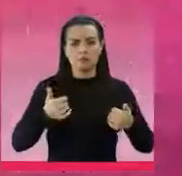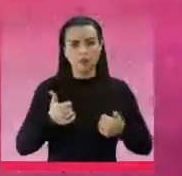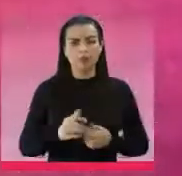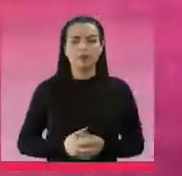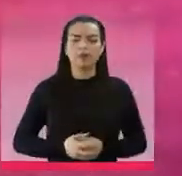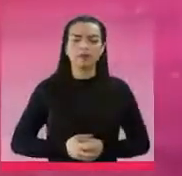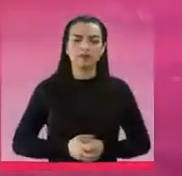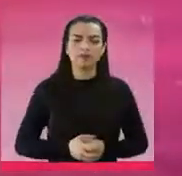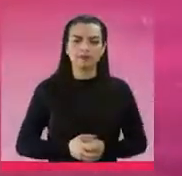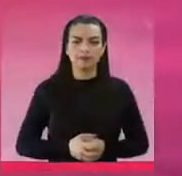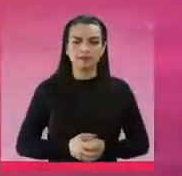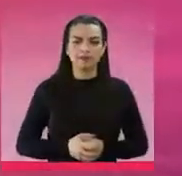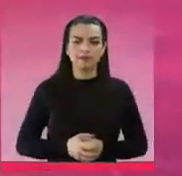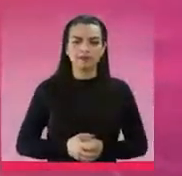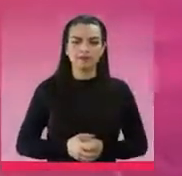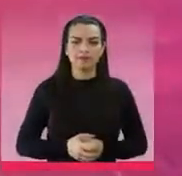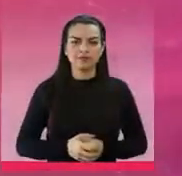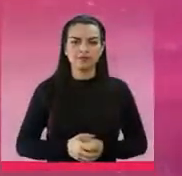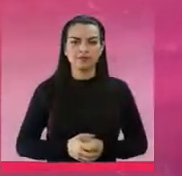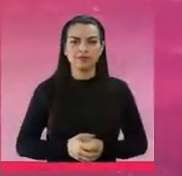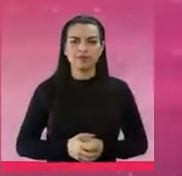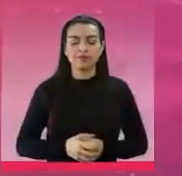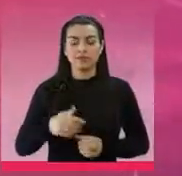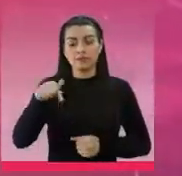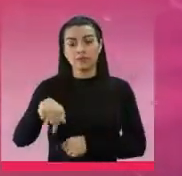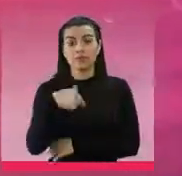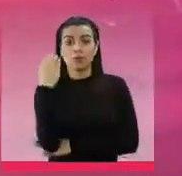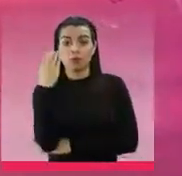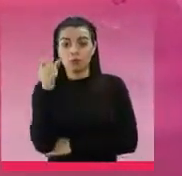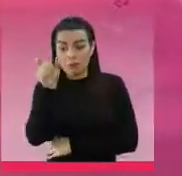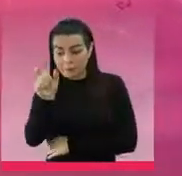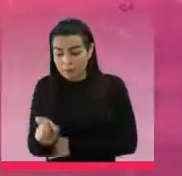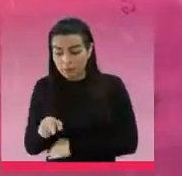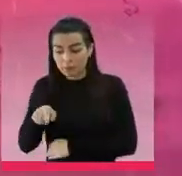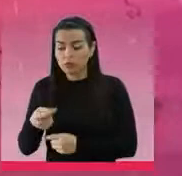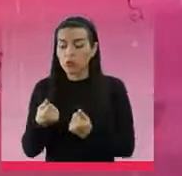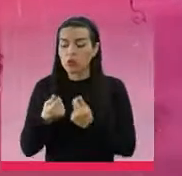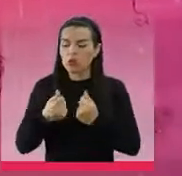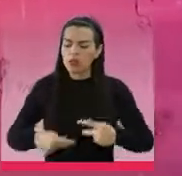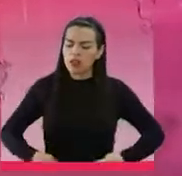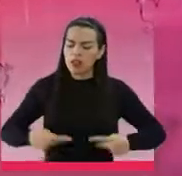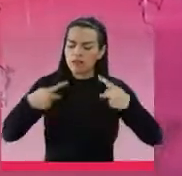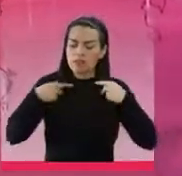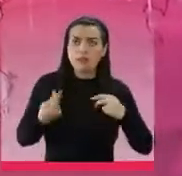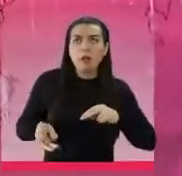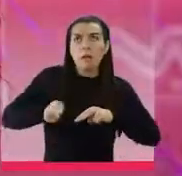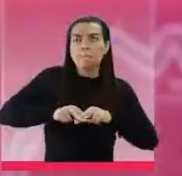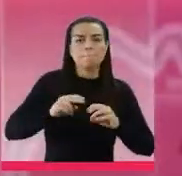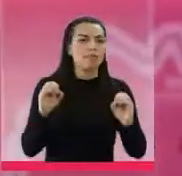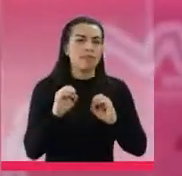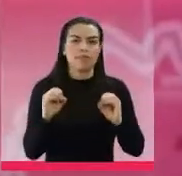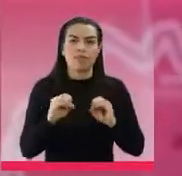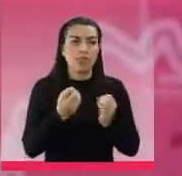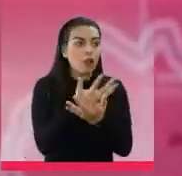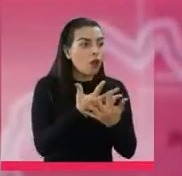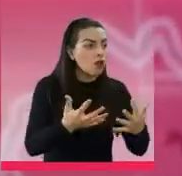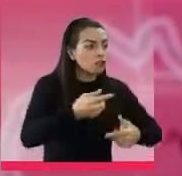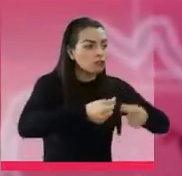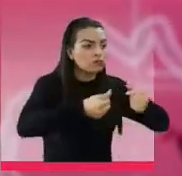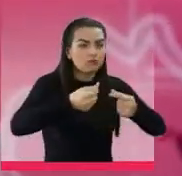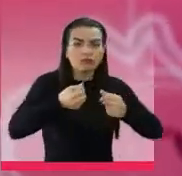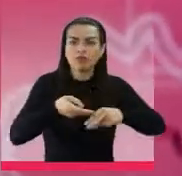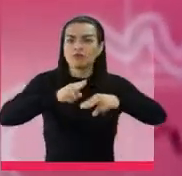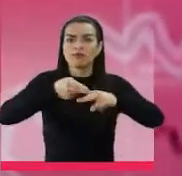El costo de vida de los colombianos en julio no tuvo incremento. Los precios en general no subieron, por lo que la cifra revelada por